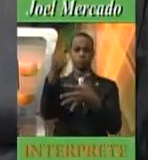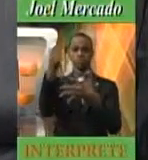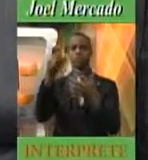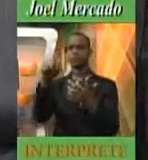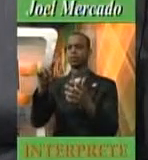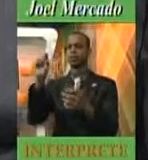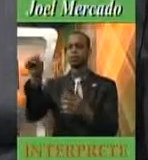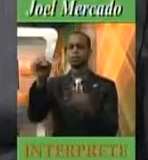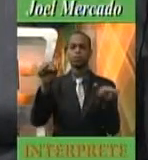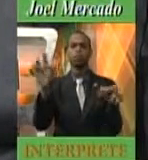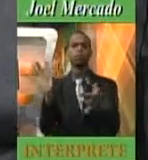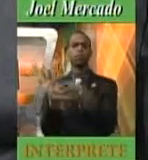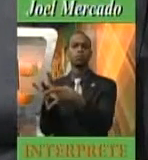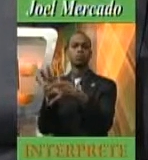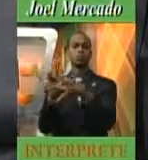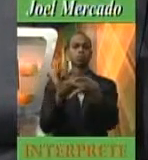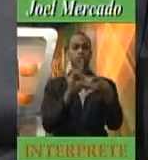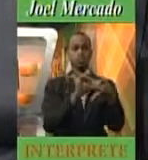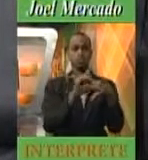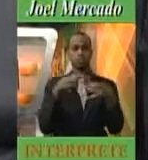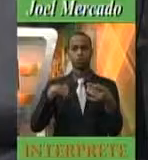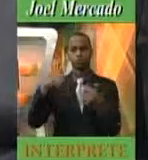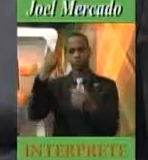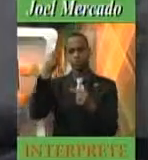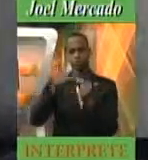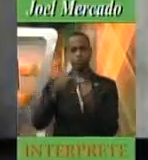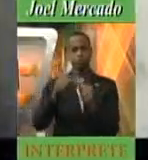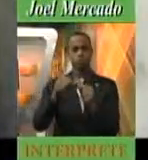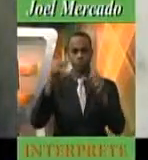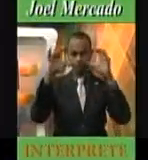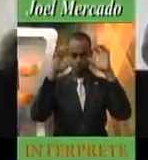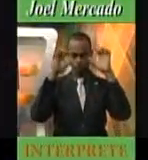transversalidad. Y yo siempre recuerdo que el presidente